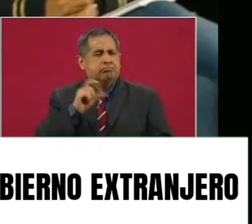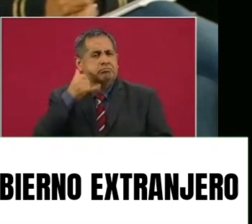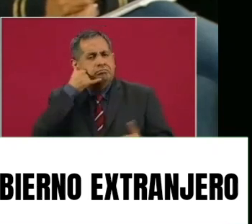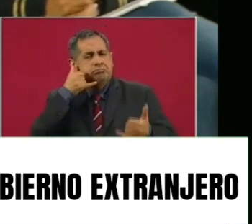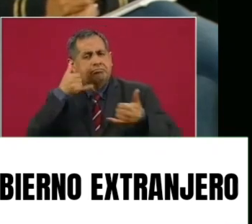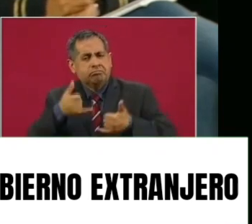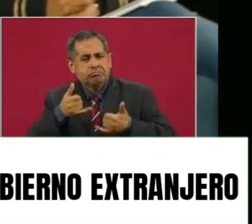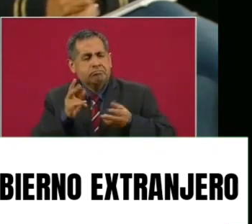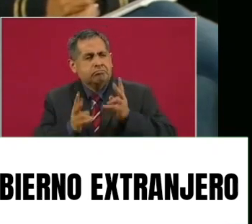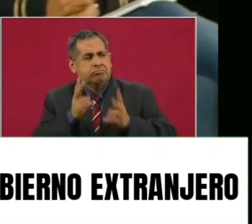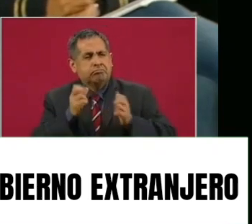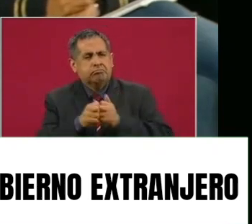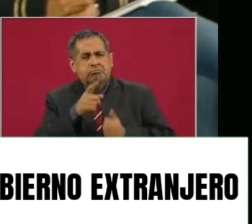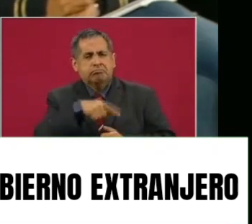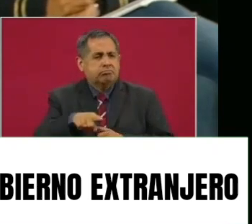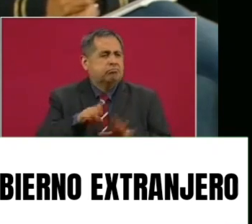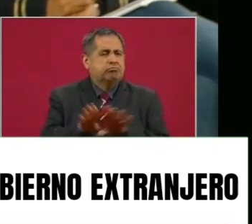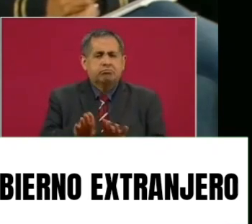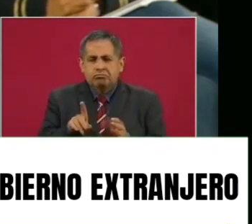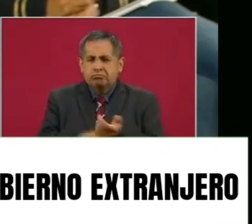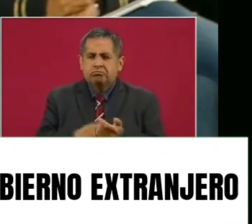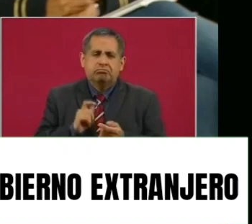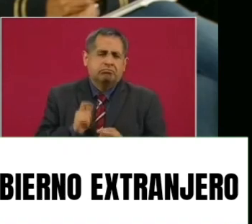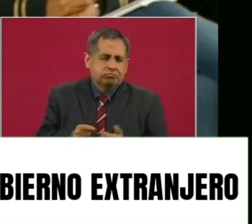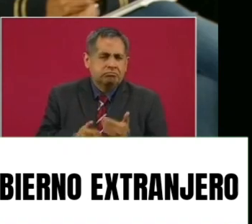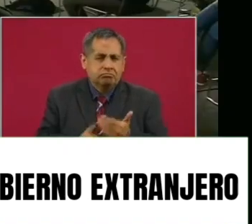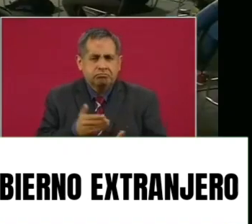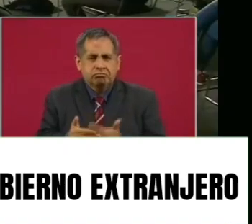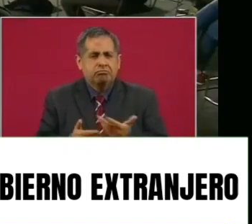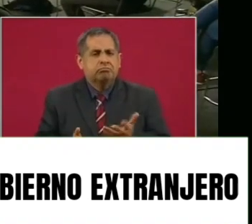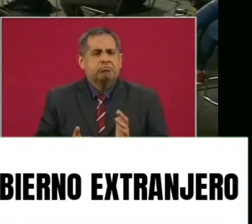estaría dispuesto a recibir esta llamada, cómo se estaría